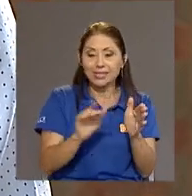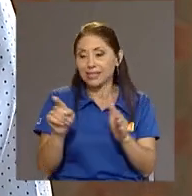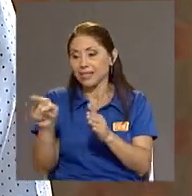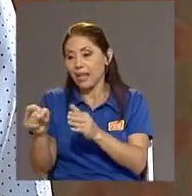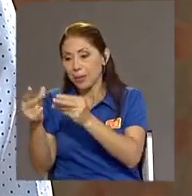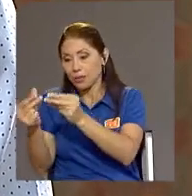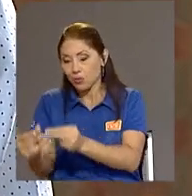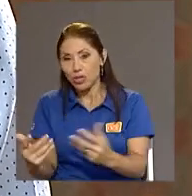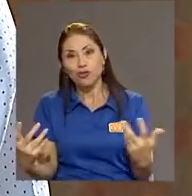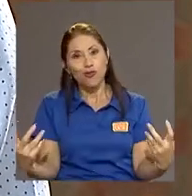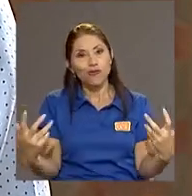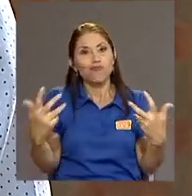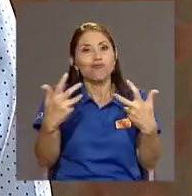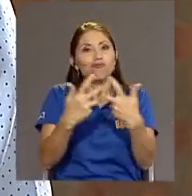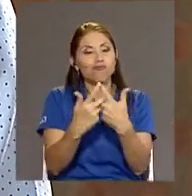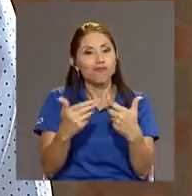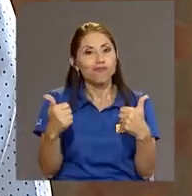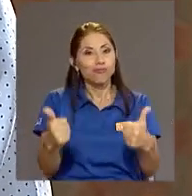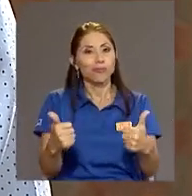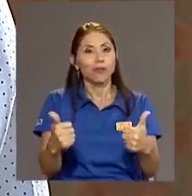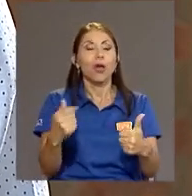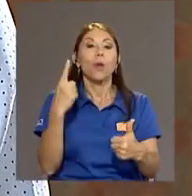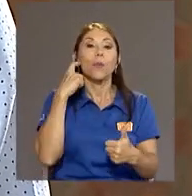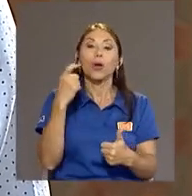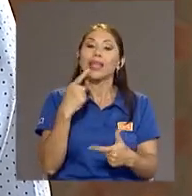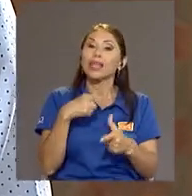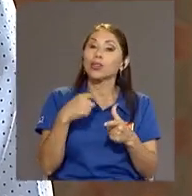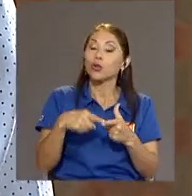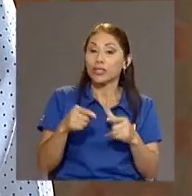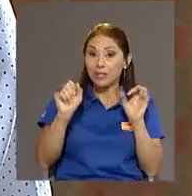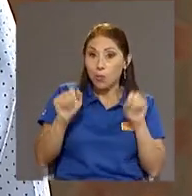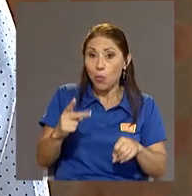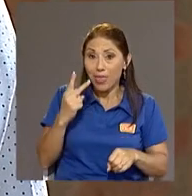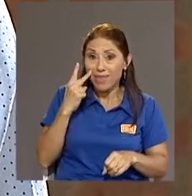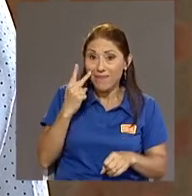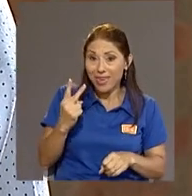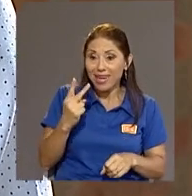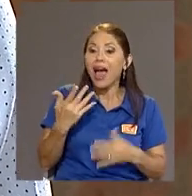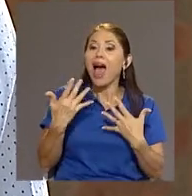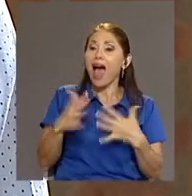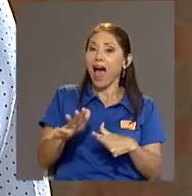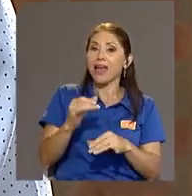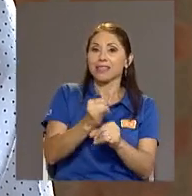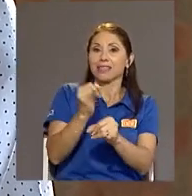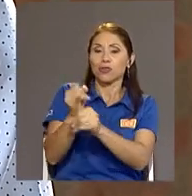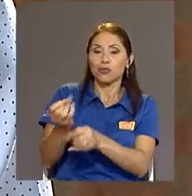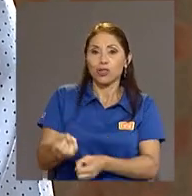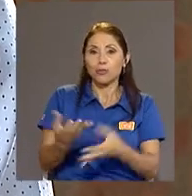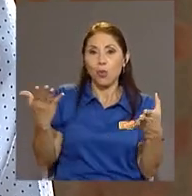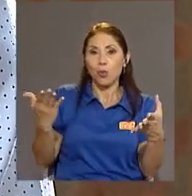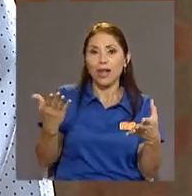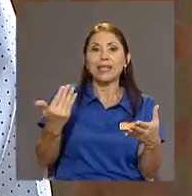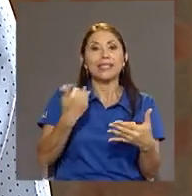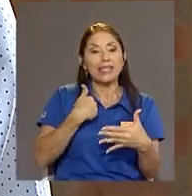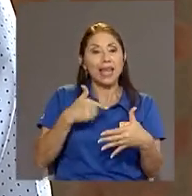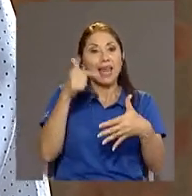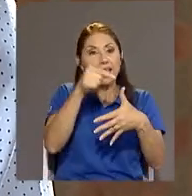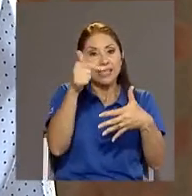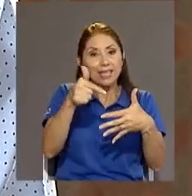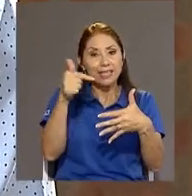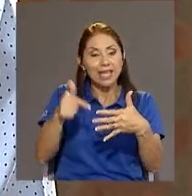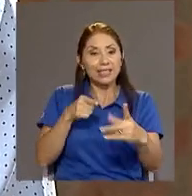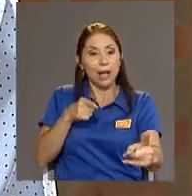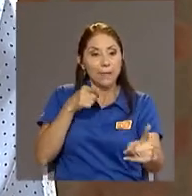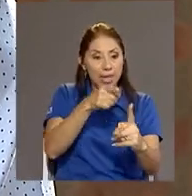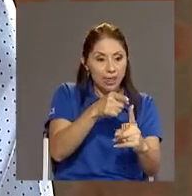determinar cuál está siendo la inversión de las instituciones públicas en esas metas y en esas necesidades poblacionales.